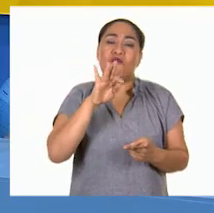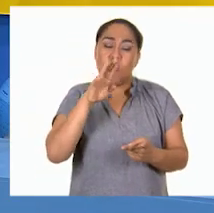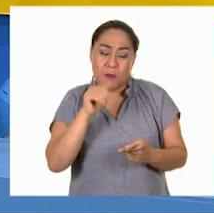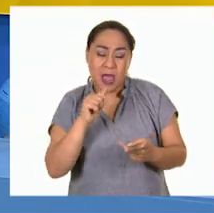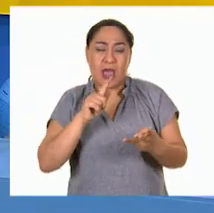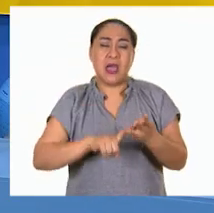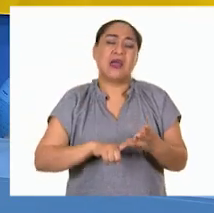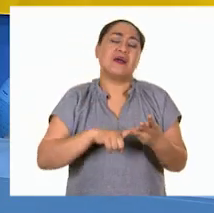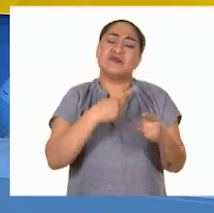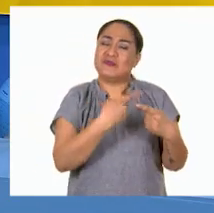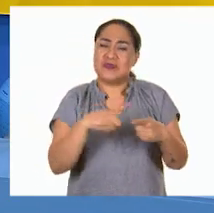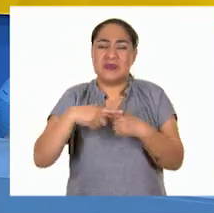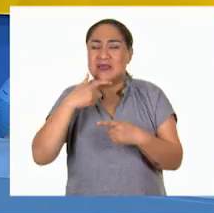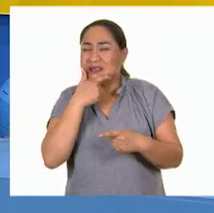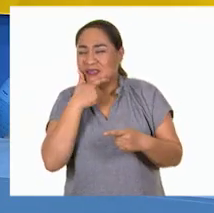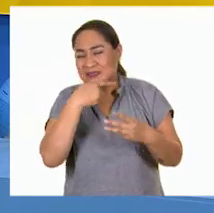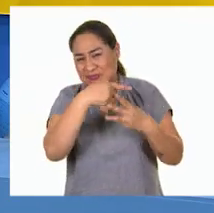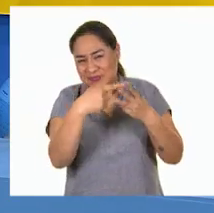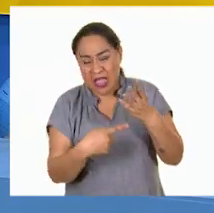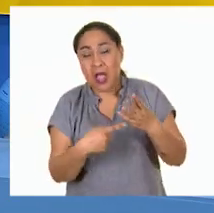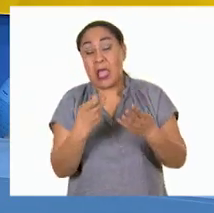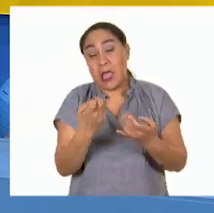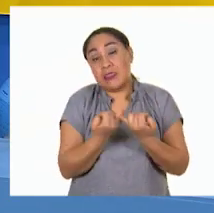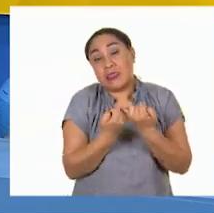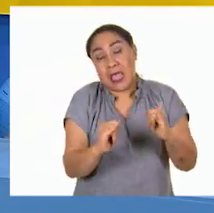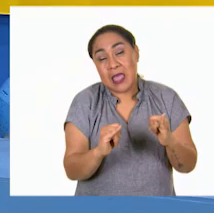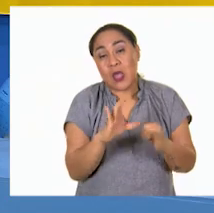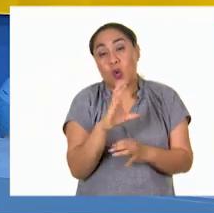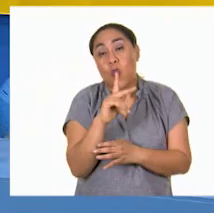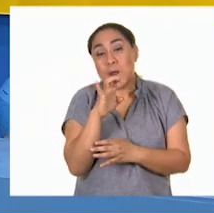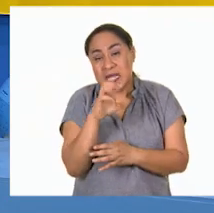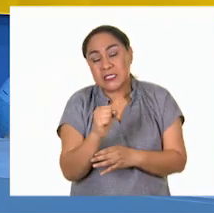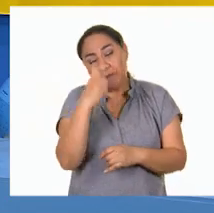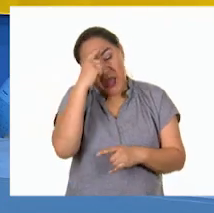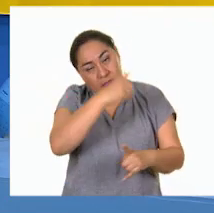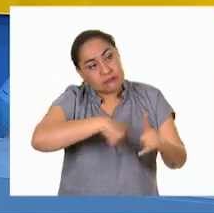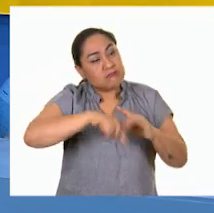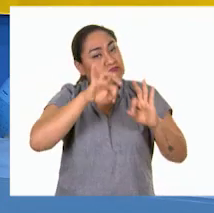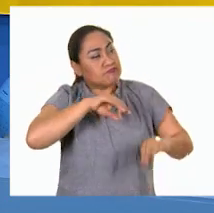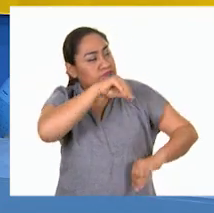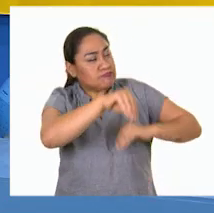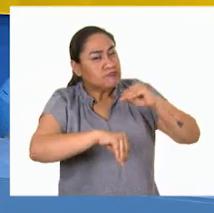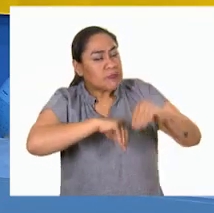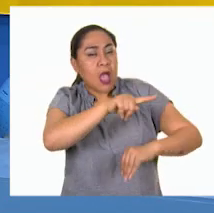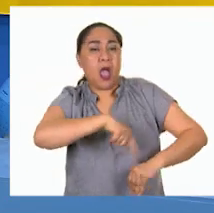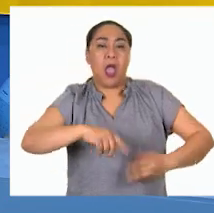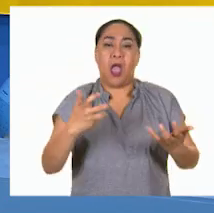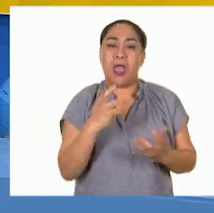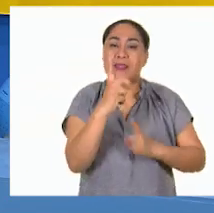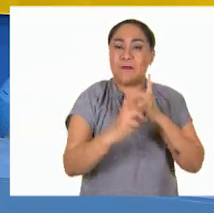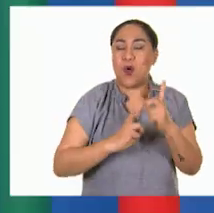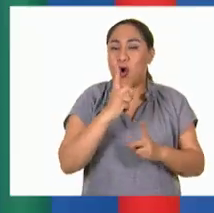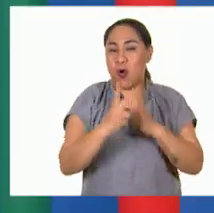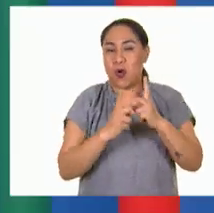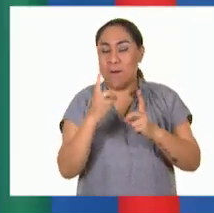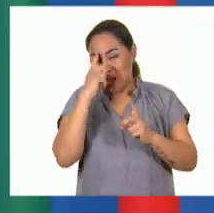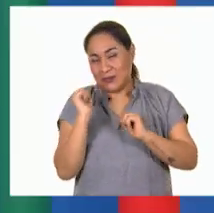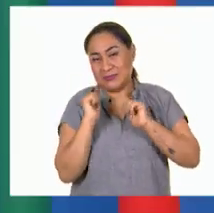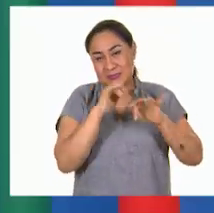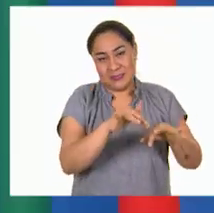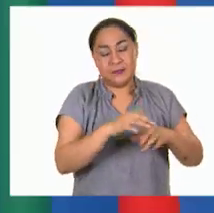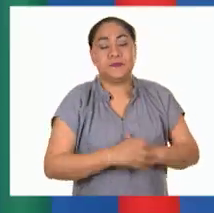el Lakeside Sailing Club se inauguraron para poder tener instalaciones adecuadas para practicar estos deportes.